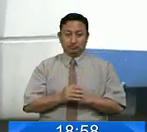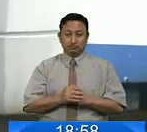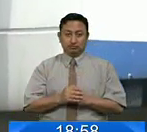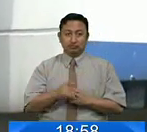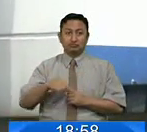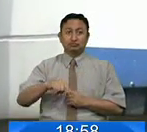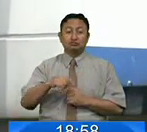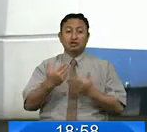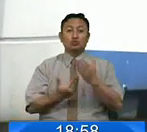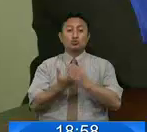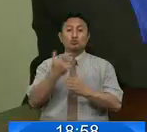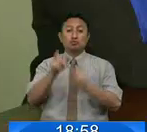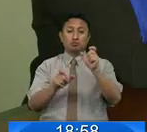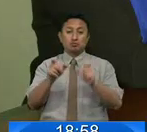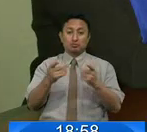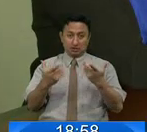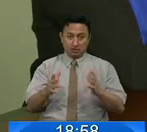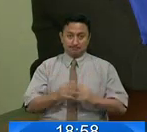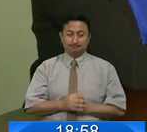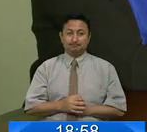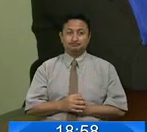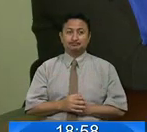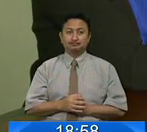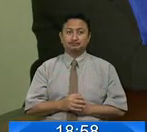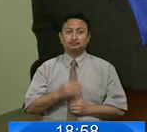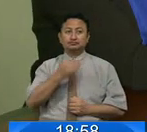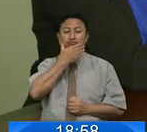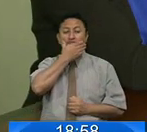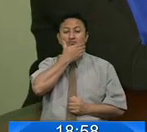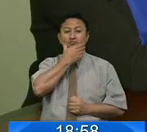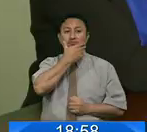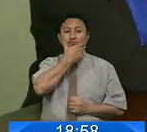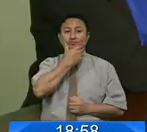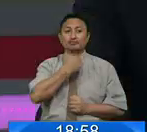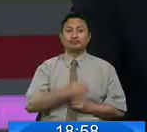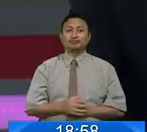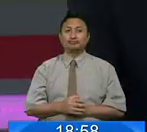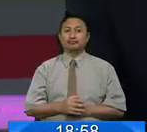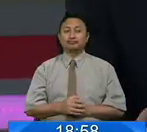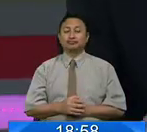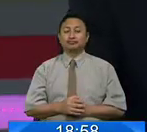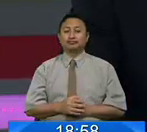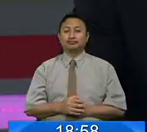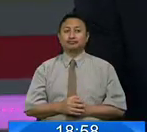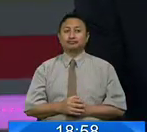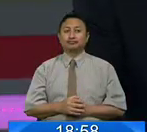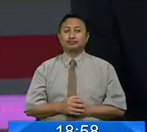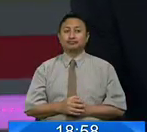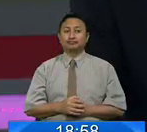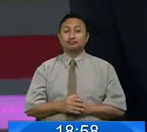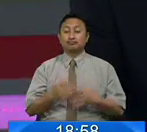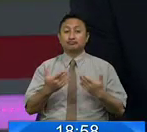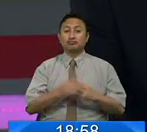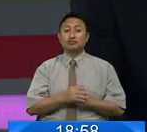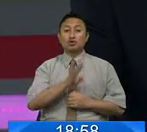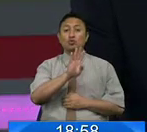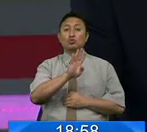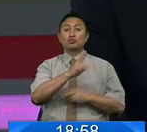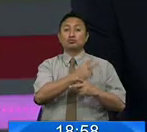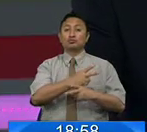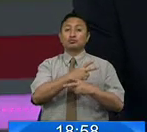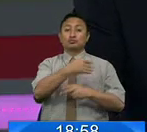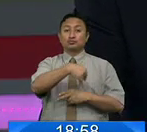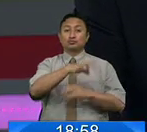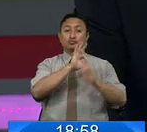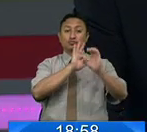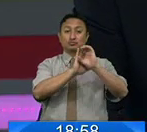con los nuevos integrantes en quito informó adriana rojas una vez que se censuró a cuatro consejeros del